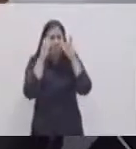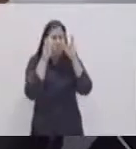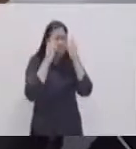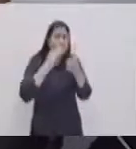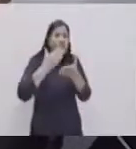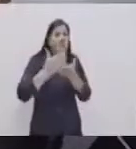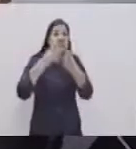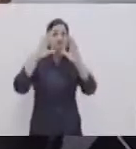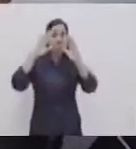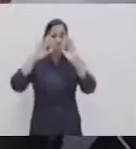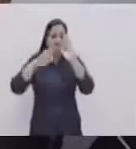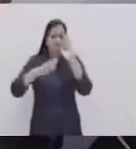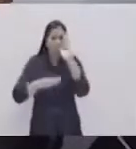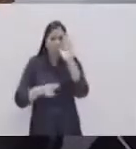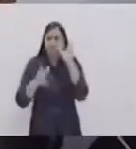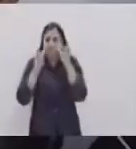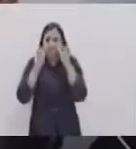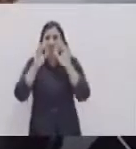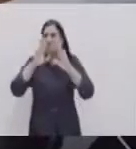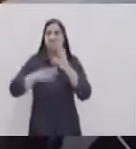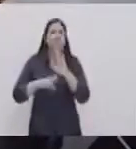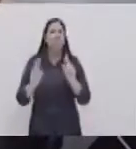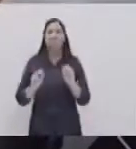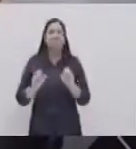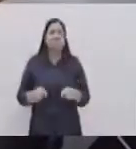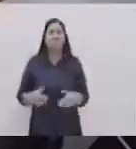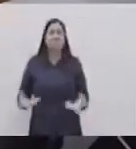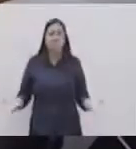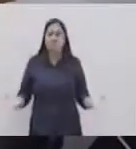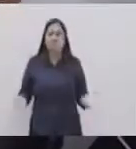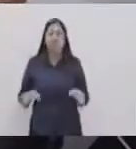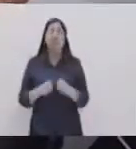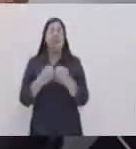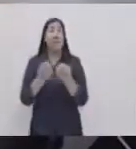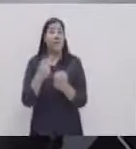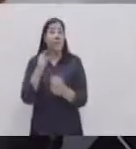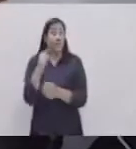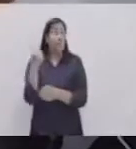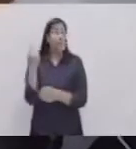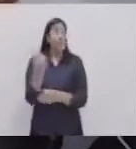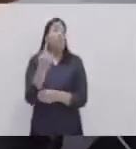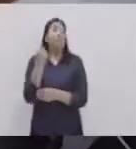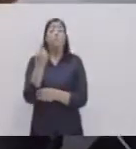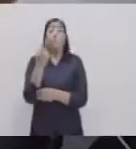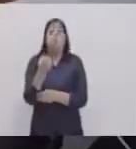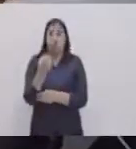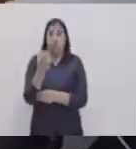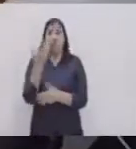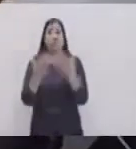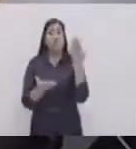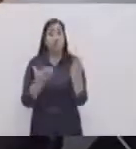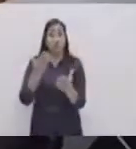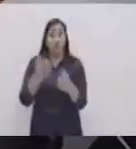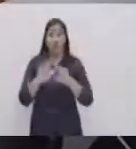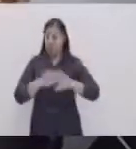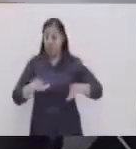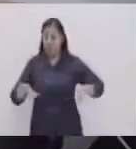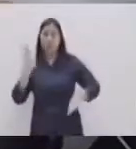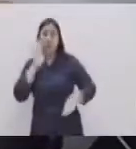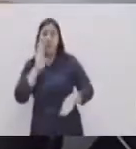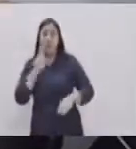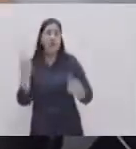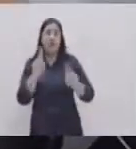disminuye considerablemente. Entonces son bastantes lo que perjudica si el niño joven no duerme